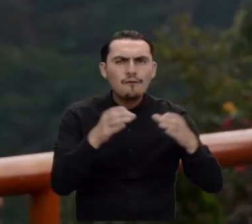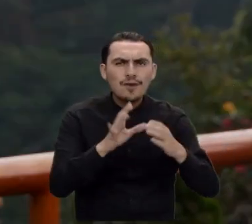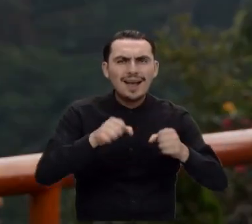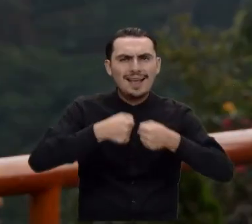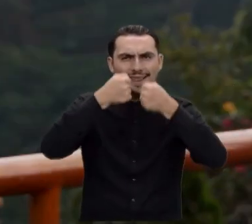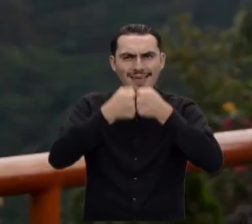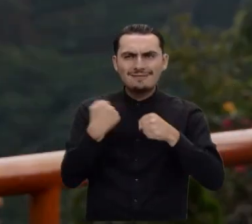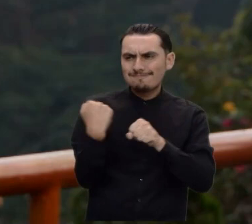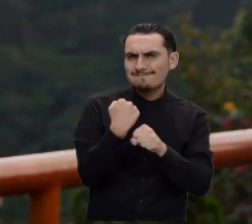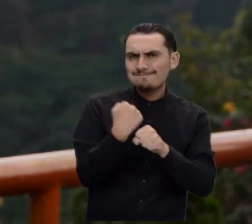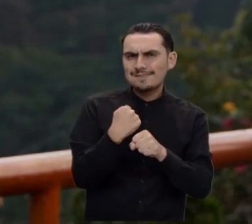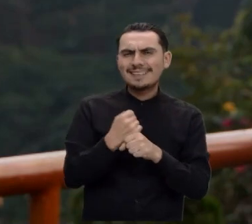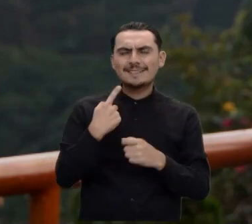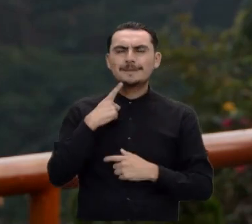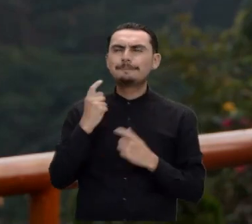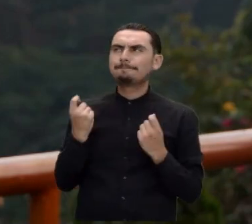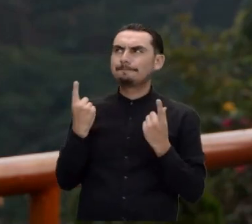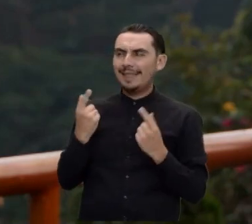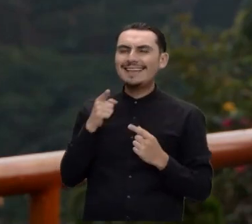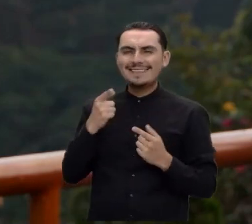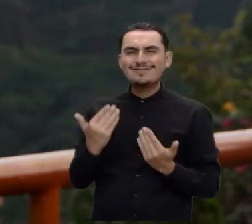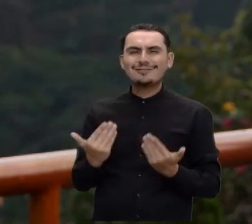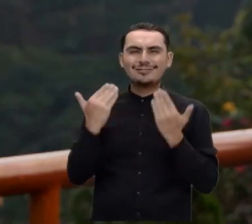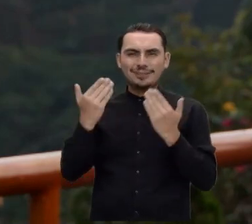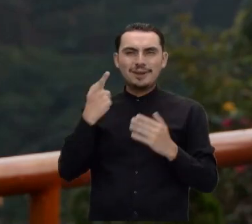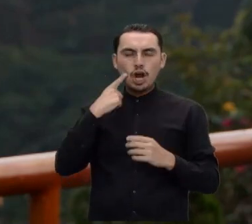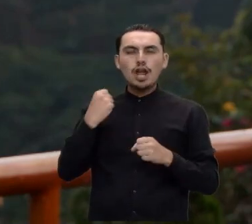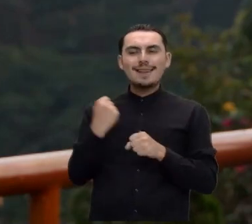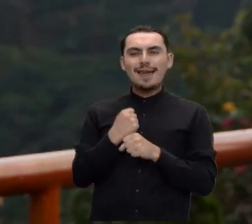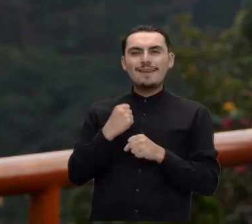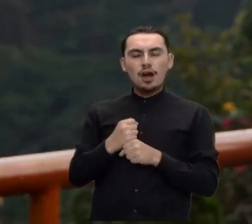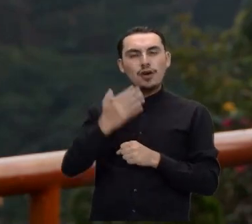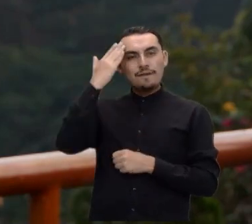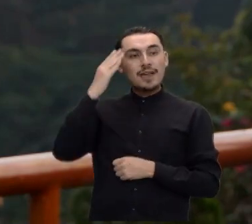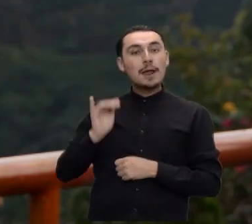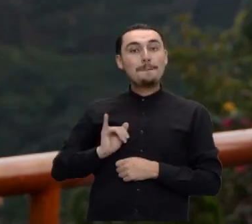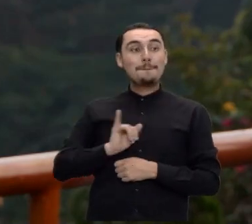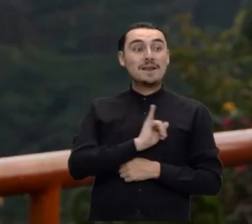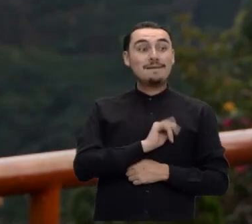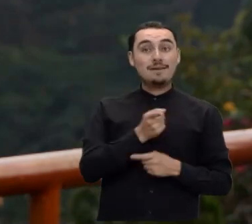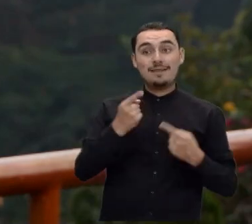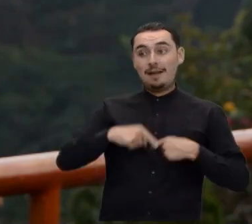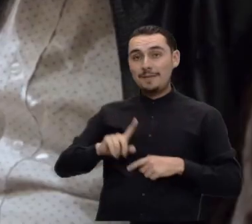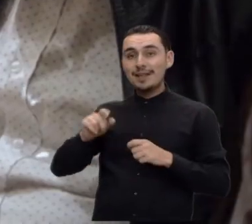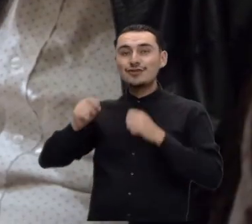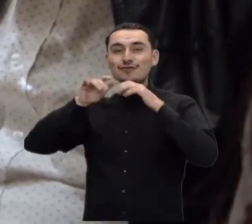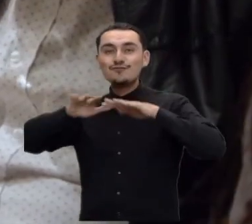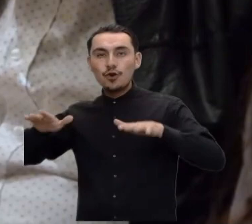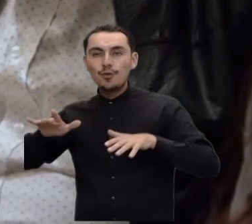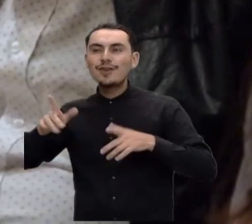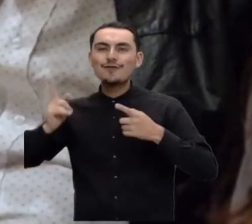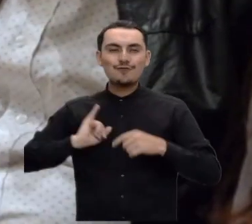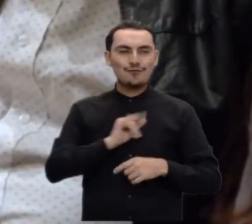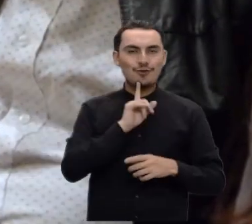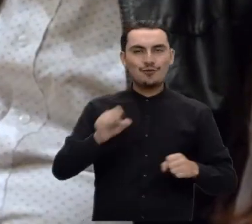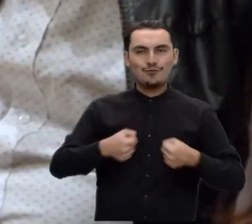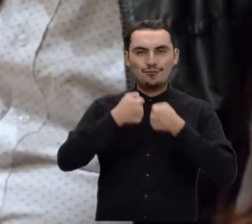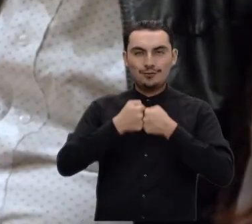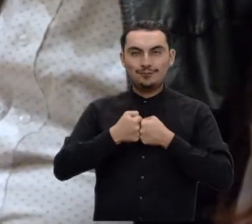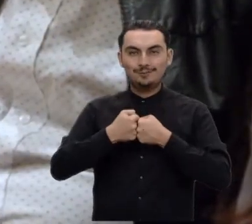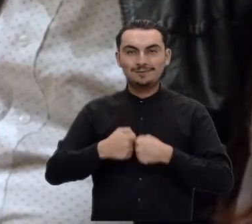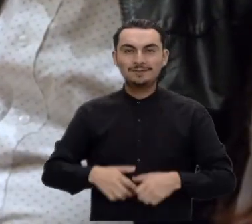de alianzas productivas y entendiendo que esto se hace en un trabajo conjunto entre el sector privado y la alianza entre lo público y lo